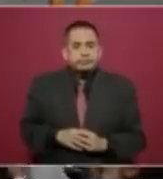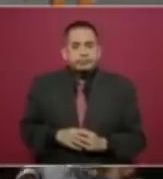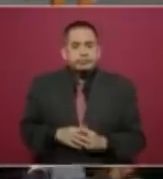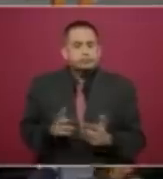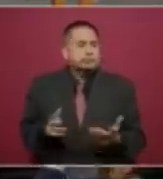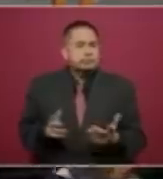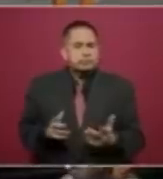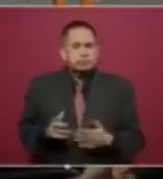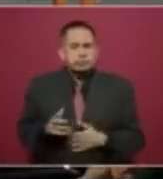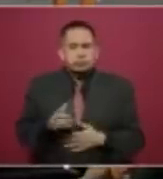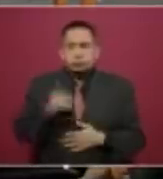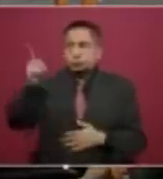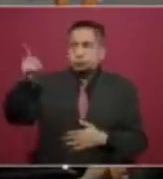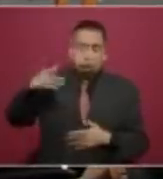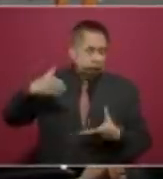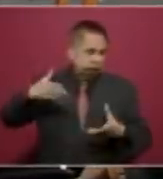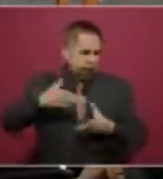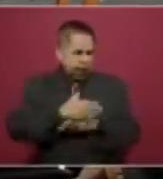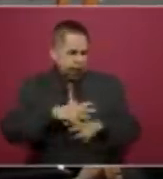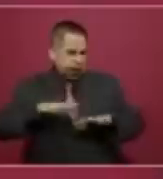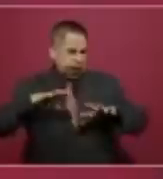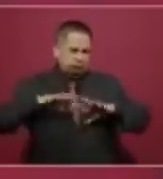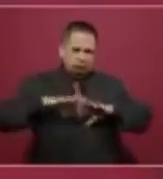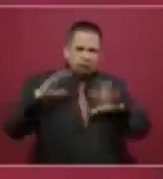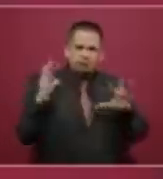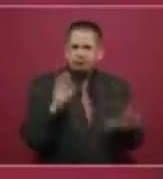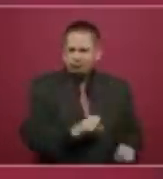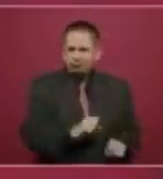justificar una invasión, una conquista,